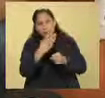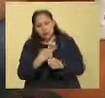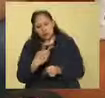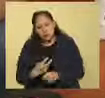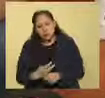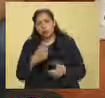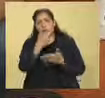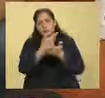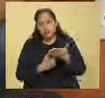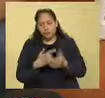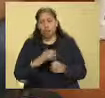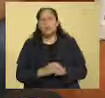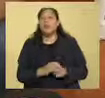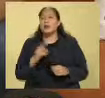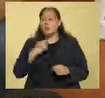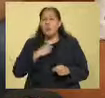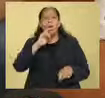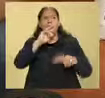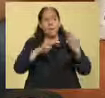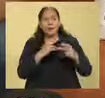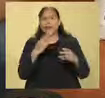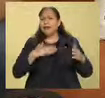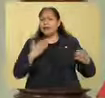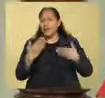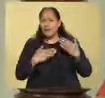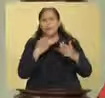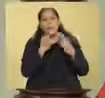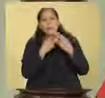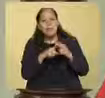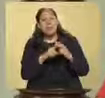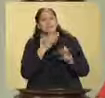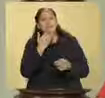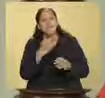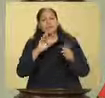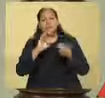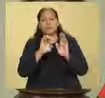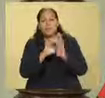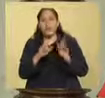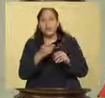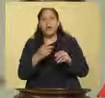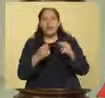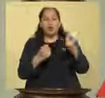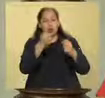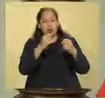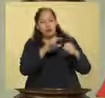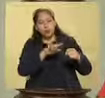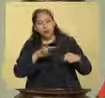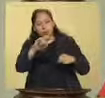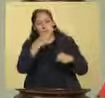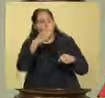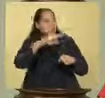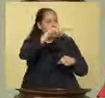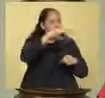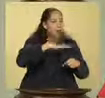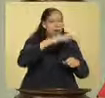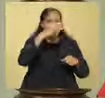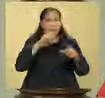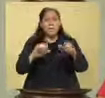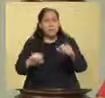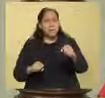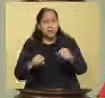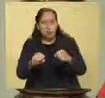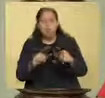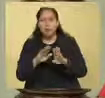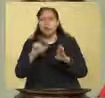yo he estado y es muy divertido estar desde desde el inicio porque se bajan los coches se ve a los pilotos se ve a la gente que está armando toda la